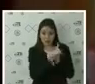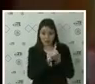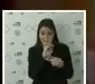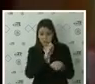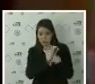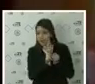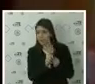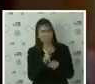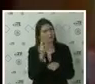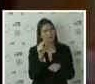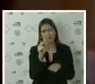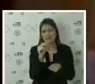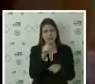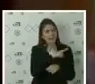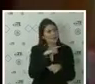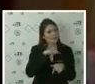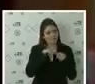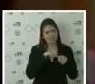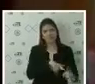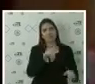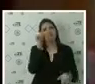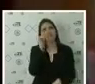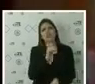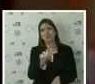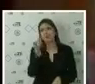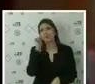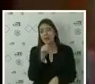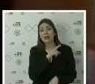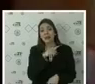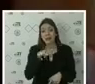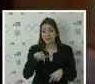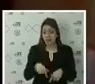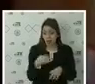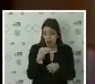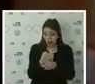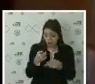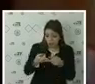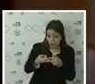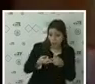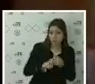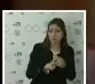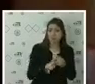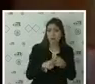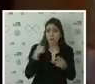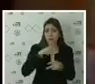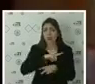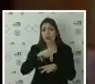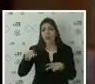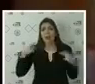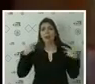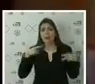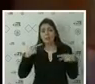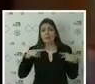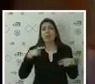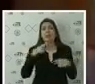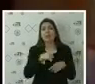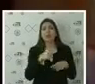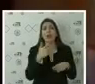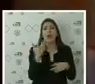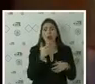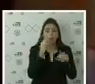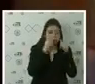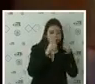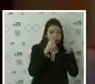inicio, este primer paso para que en verdad esas zonas que se han adjetivado como poblaciones de atención prioritaria